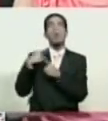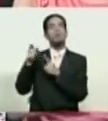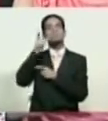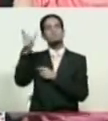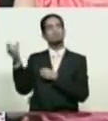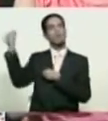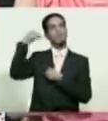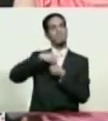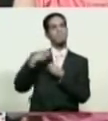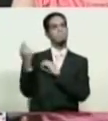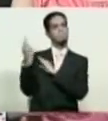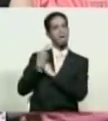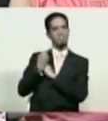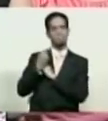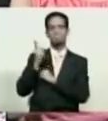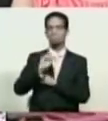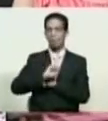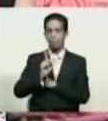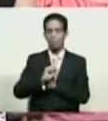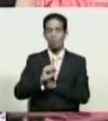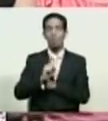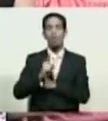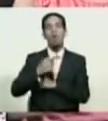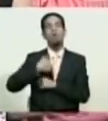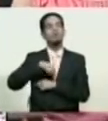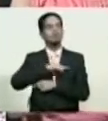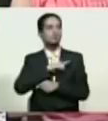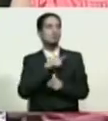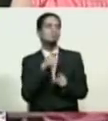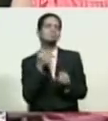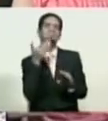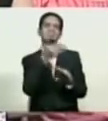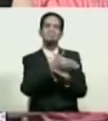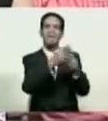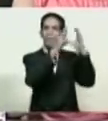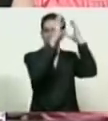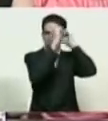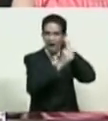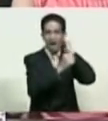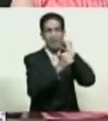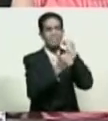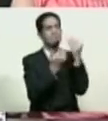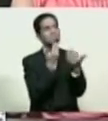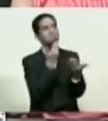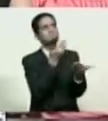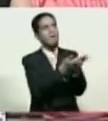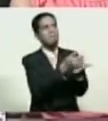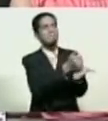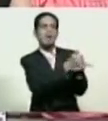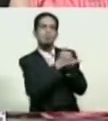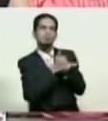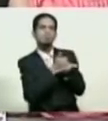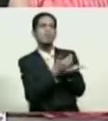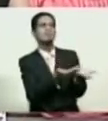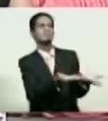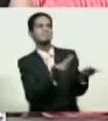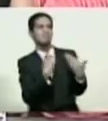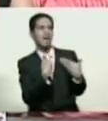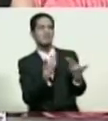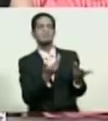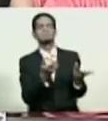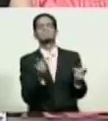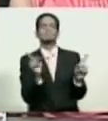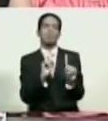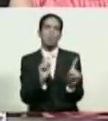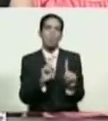mandate, que nos ordene qué hacer, sin tener que ir a ninguna embajada imperial a decirle que nos regale el favor del pueblo.